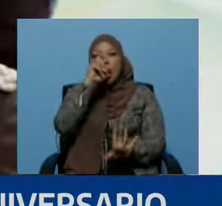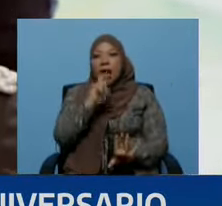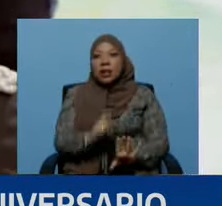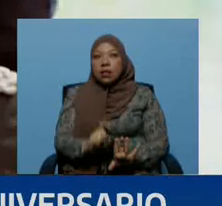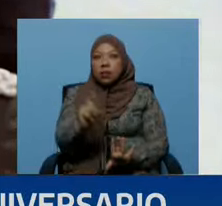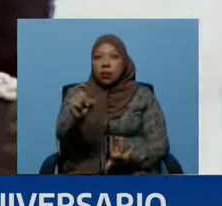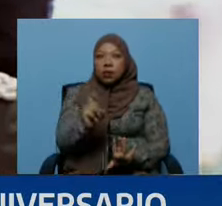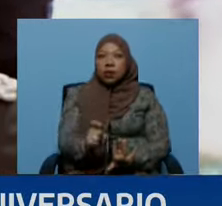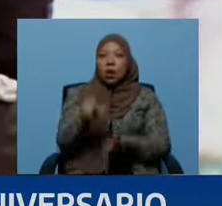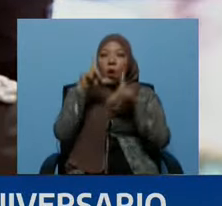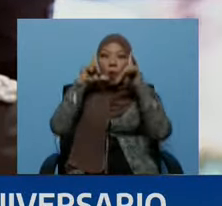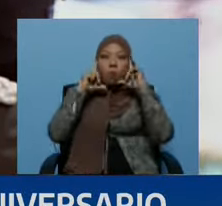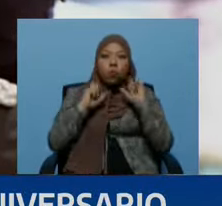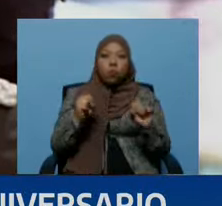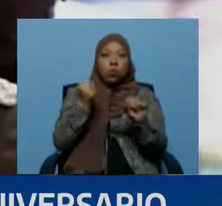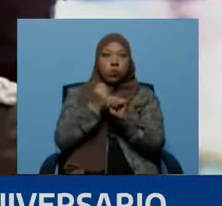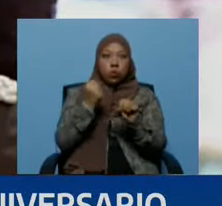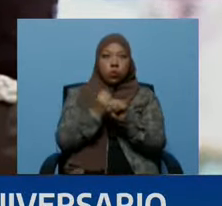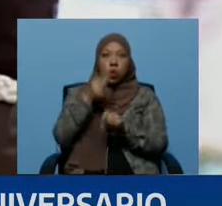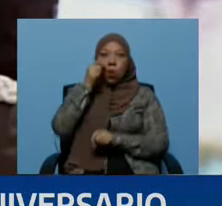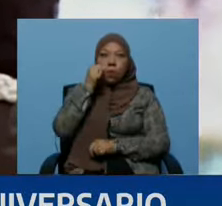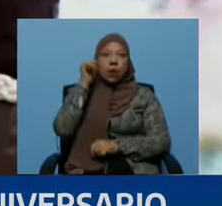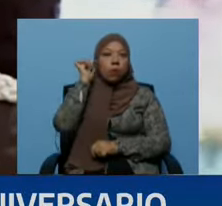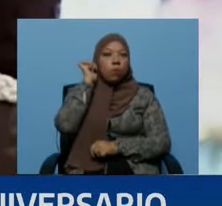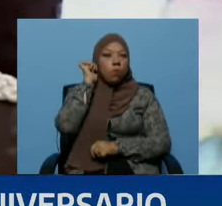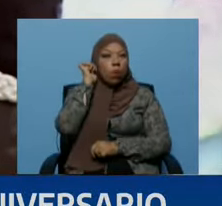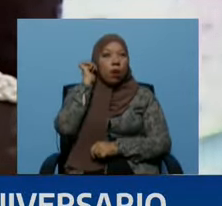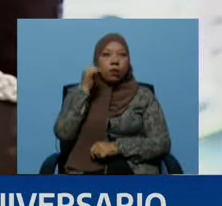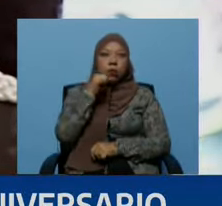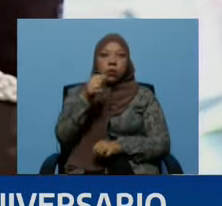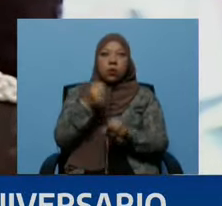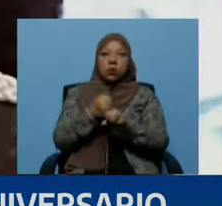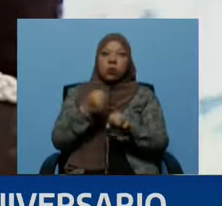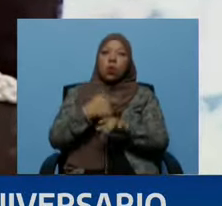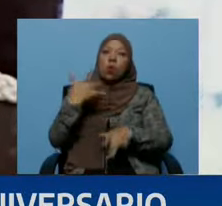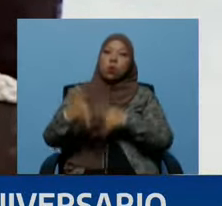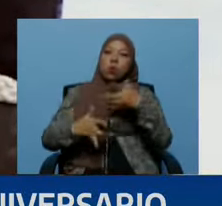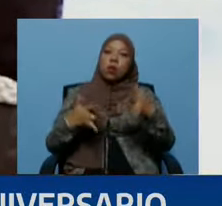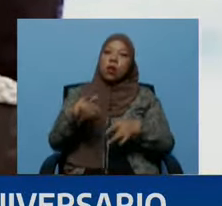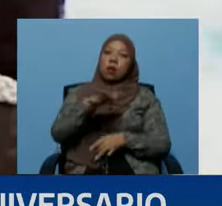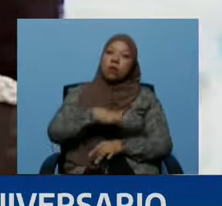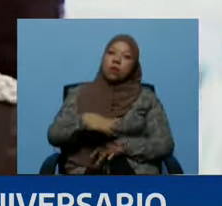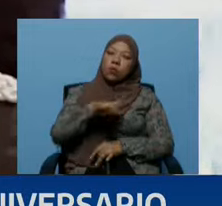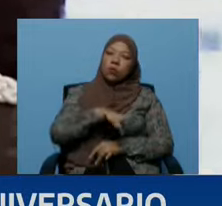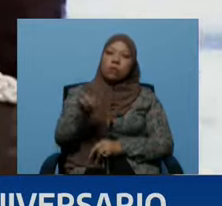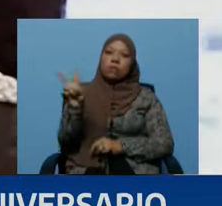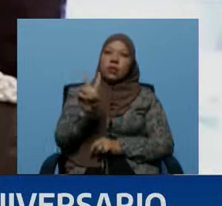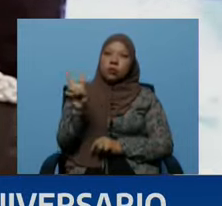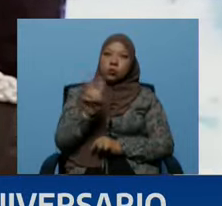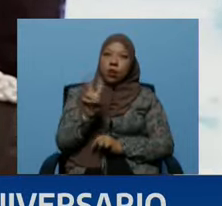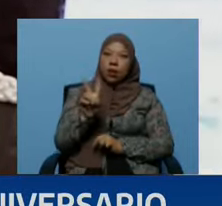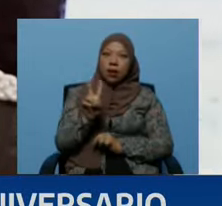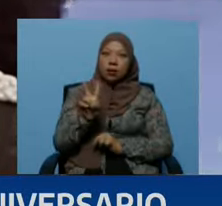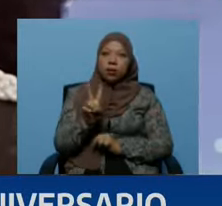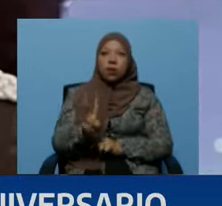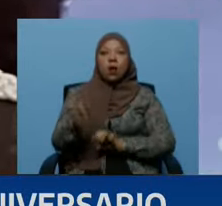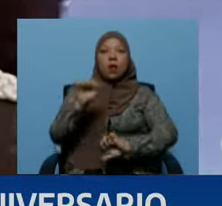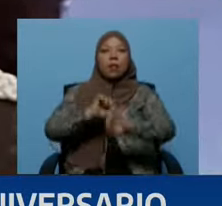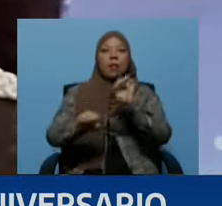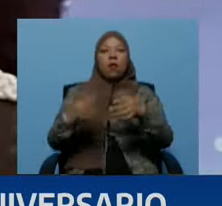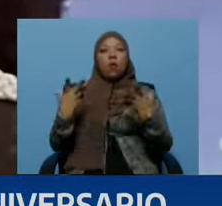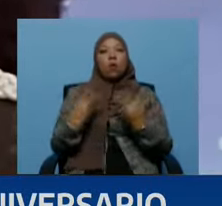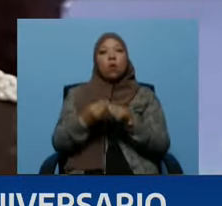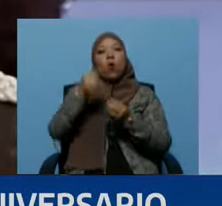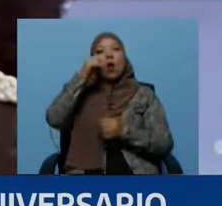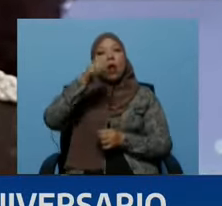la profesionalización de sus hombres y mujeres, la influencia plena en el territorio nacional para de la mano con